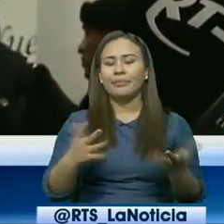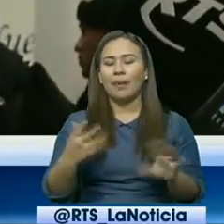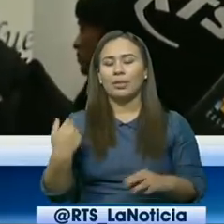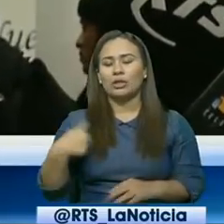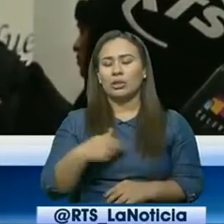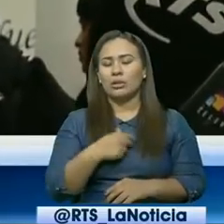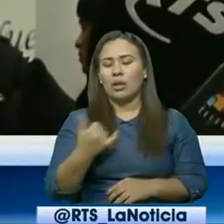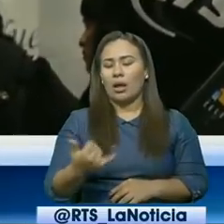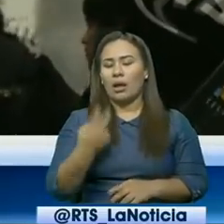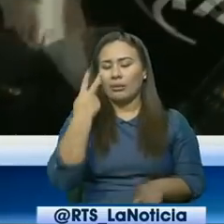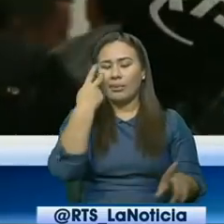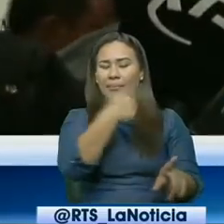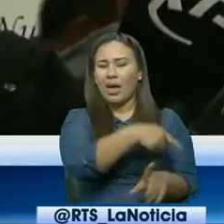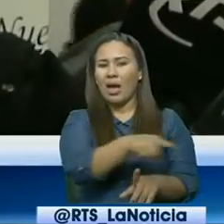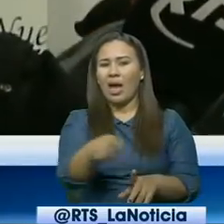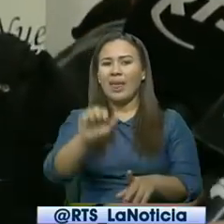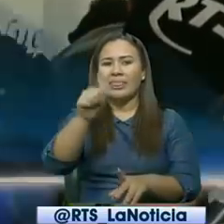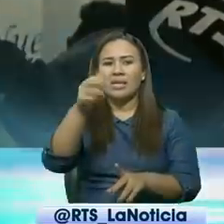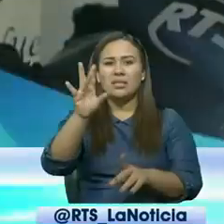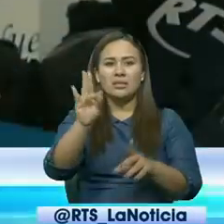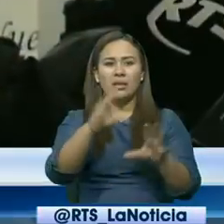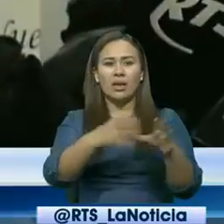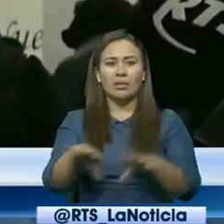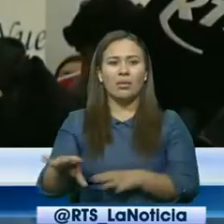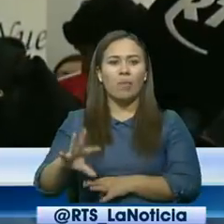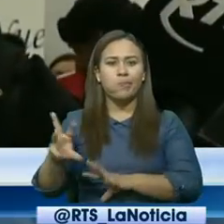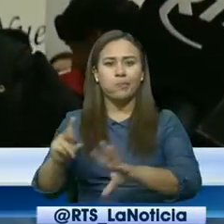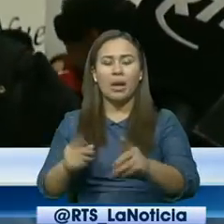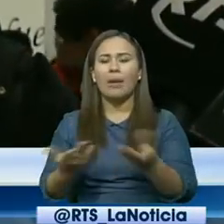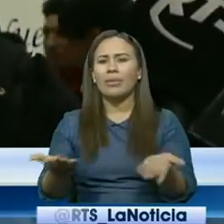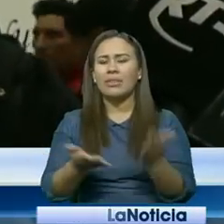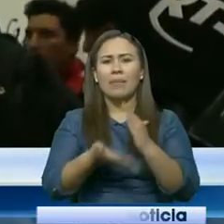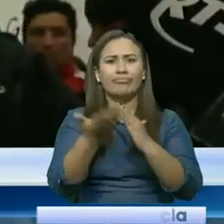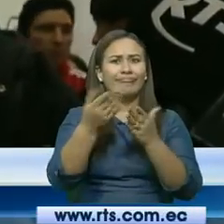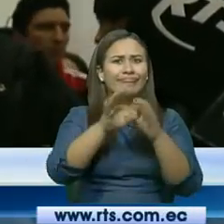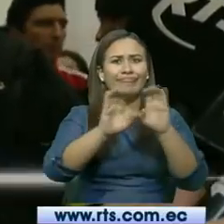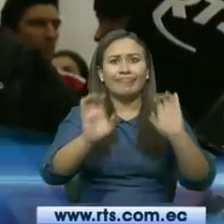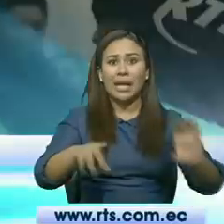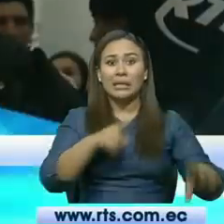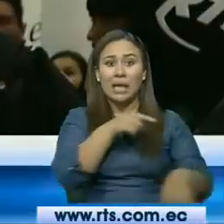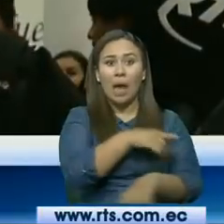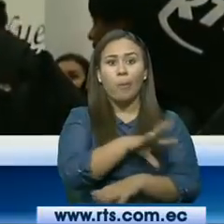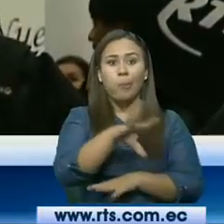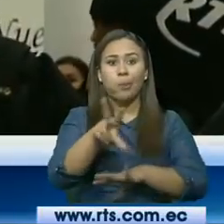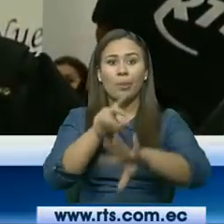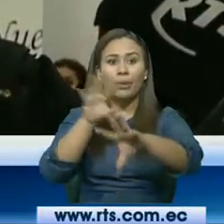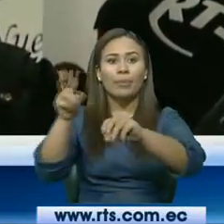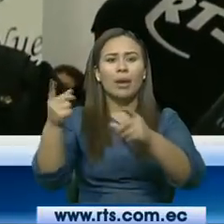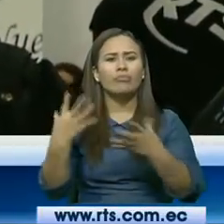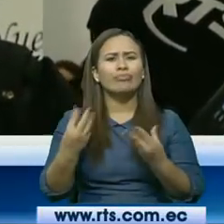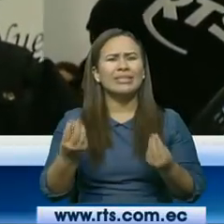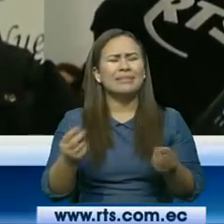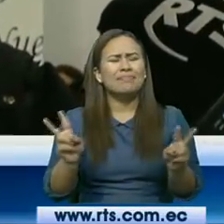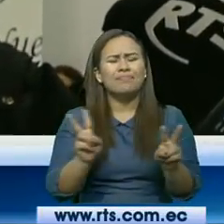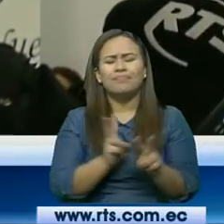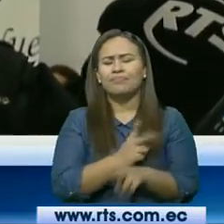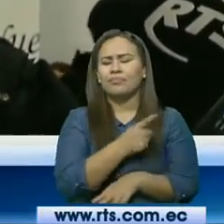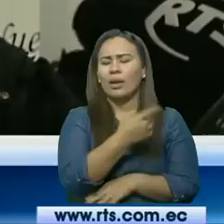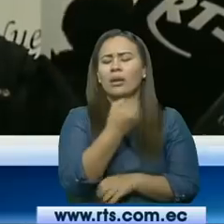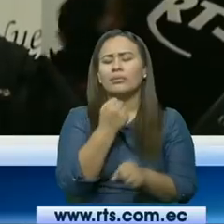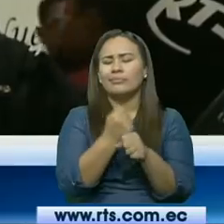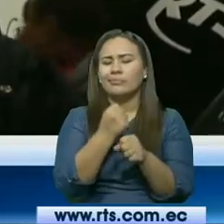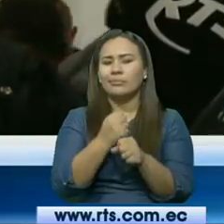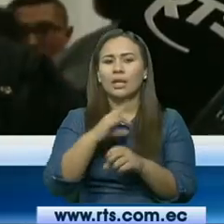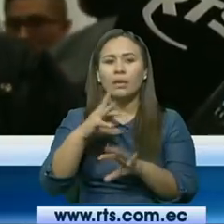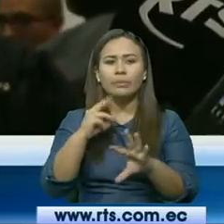ejecutaron entre ellas tenemos las altas constructoras más o menos la cantidad en actual se dedicaban a realizar el tipo